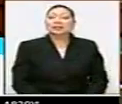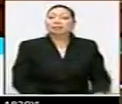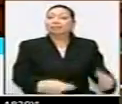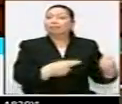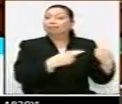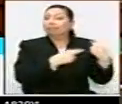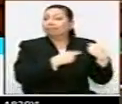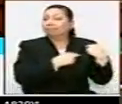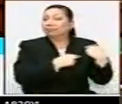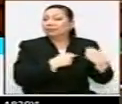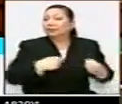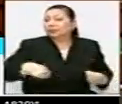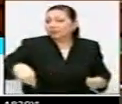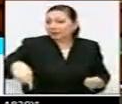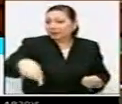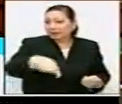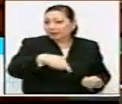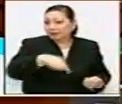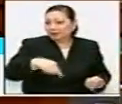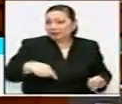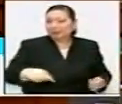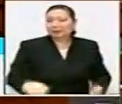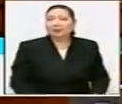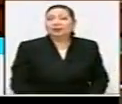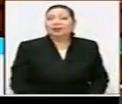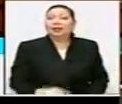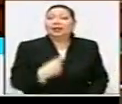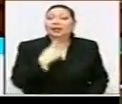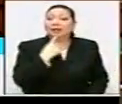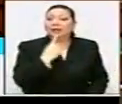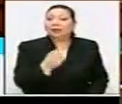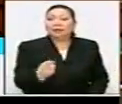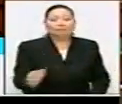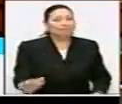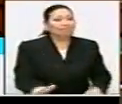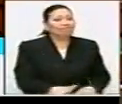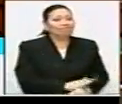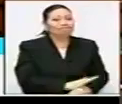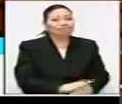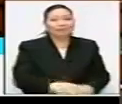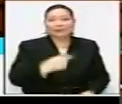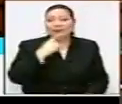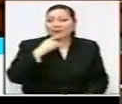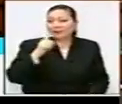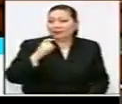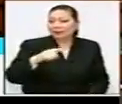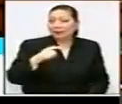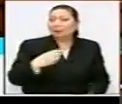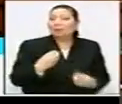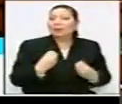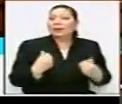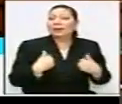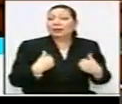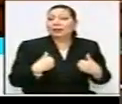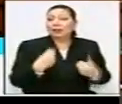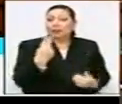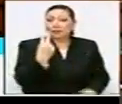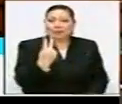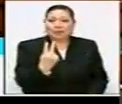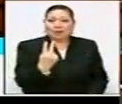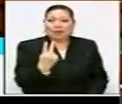asumimos, nosotros les indicamos que es absolutamente necesaria, porque tenemos